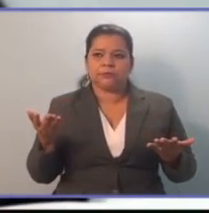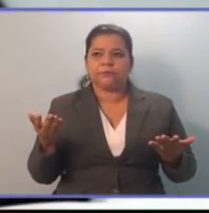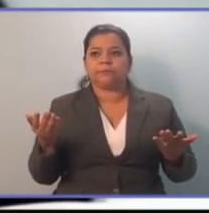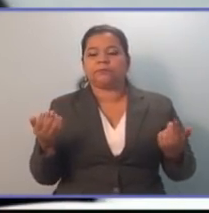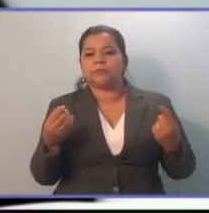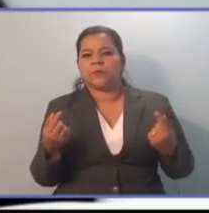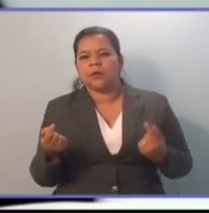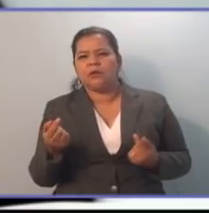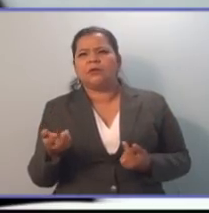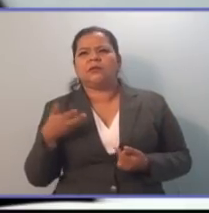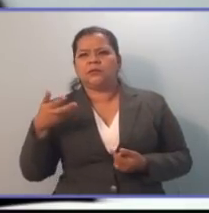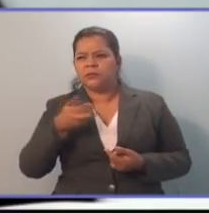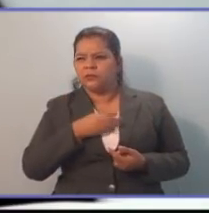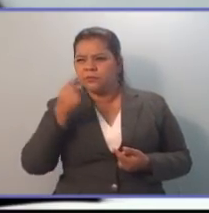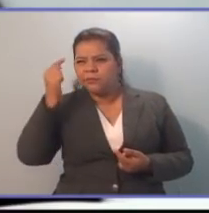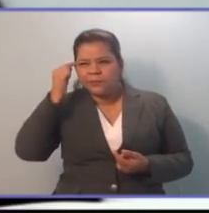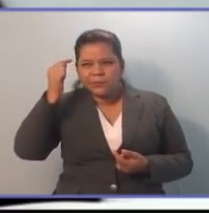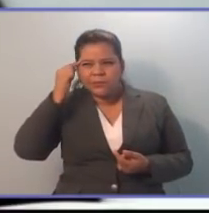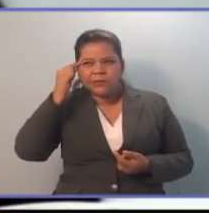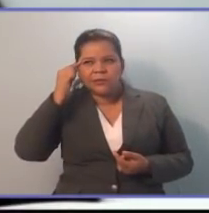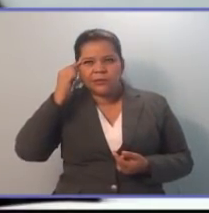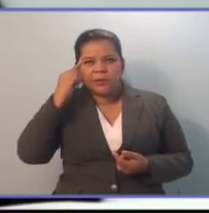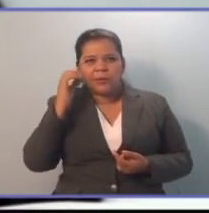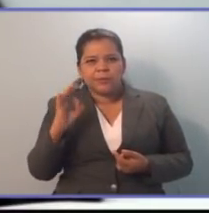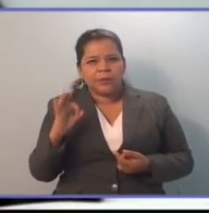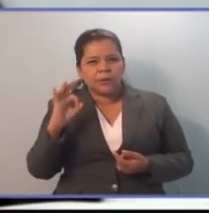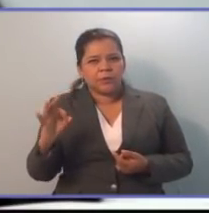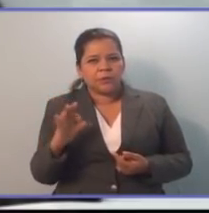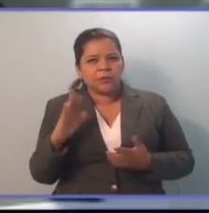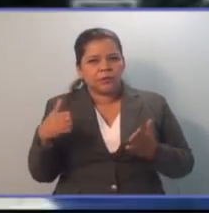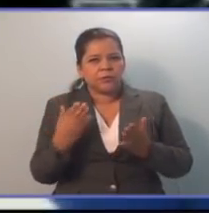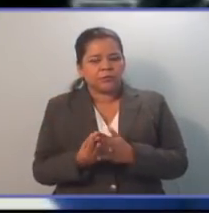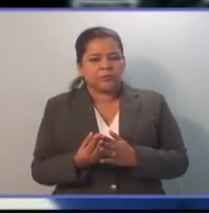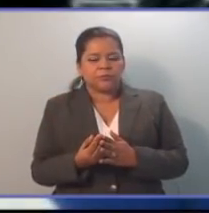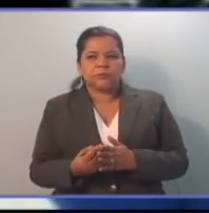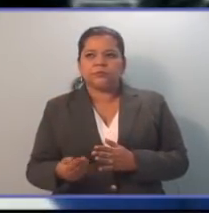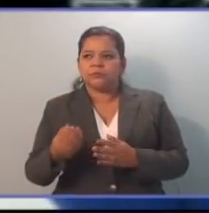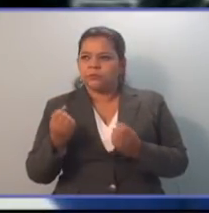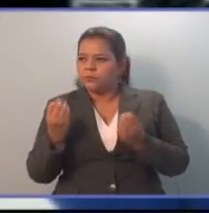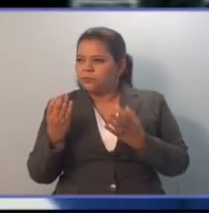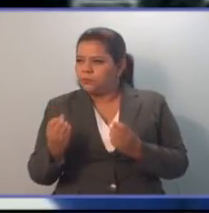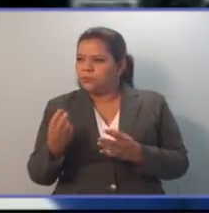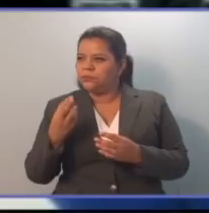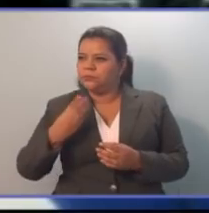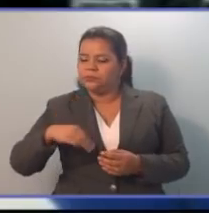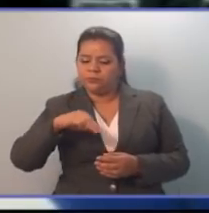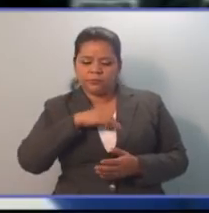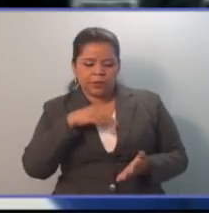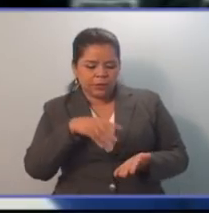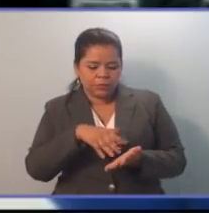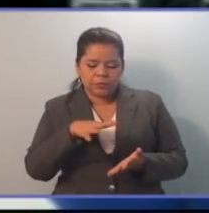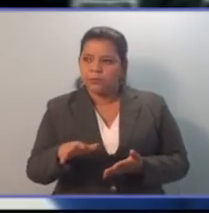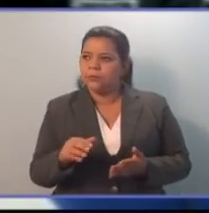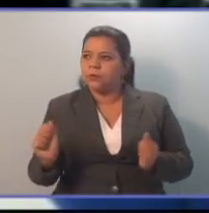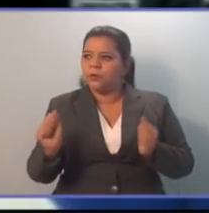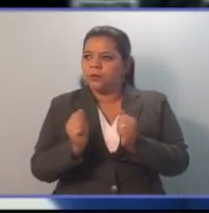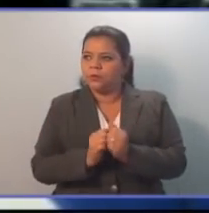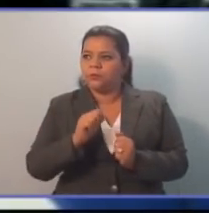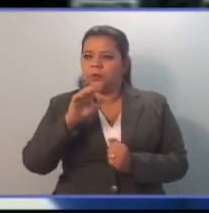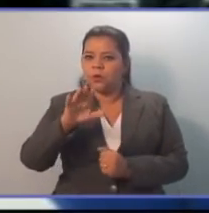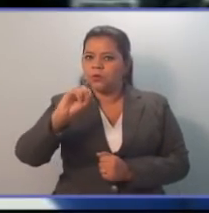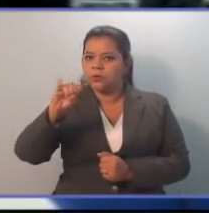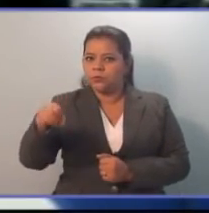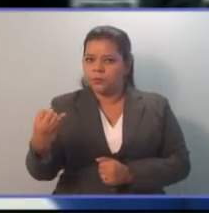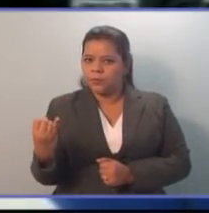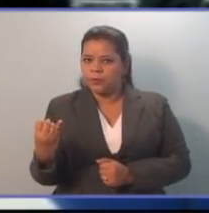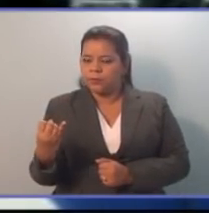qué no pensar en que tanto Ministerio Público, con la Corte Suprema de